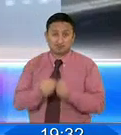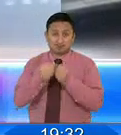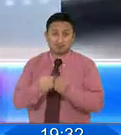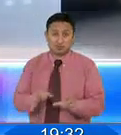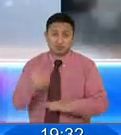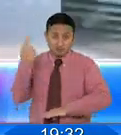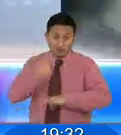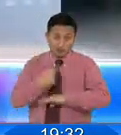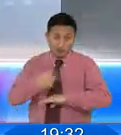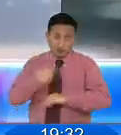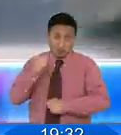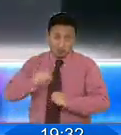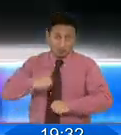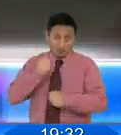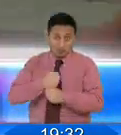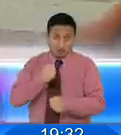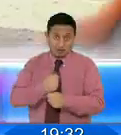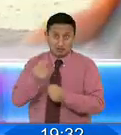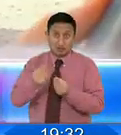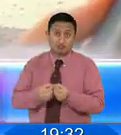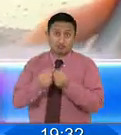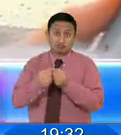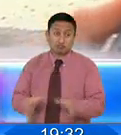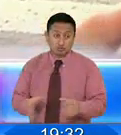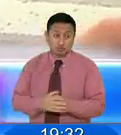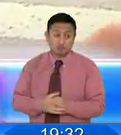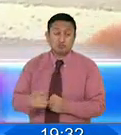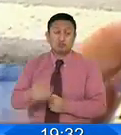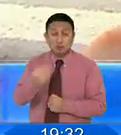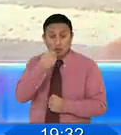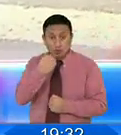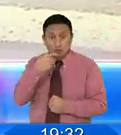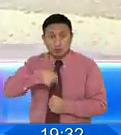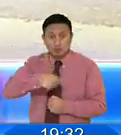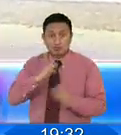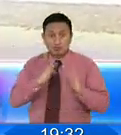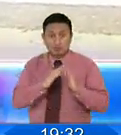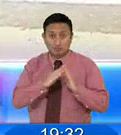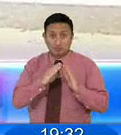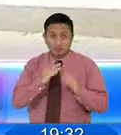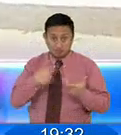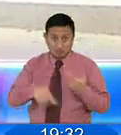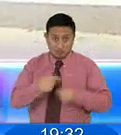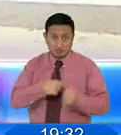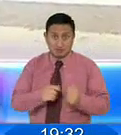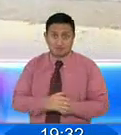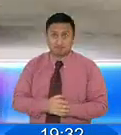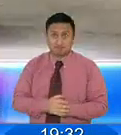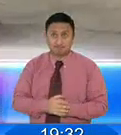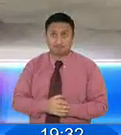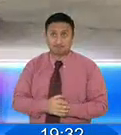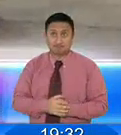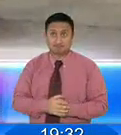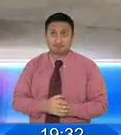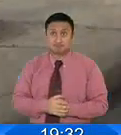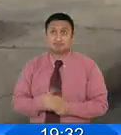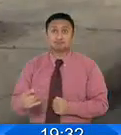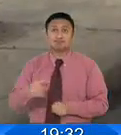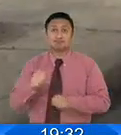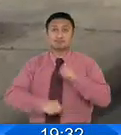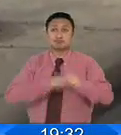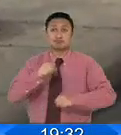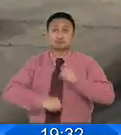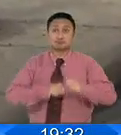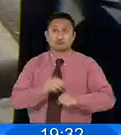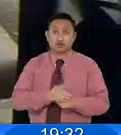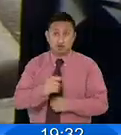para trabajar. Porque con eso nosotros comemos, nosotros llevamos el sustento a nuestra casa de esa manera. El triciclo ni siquiera les